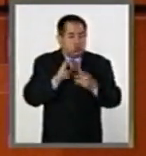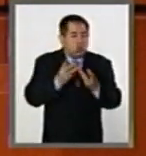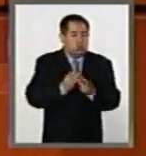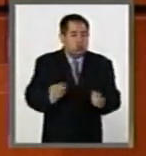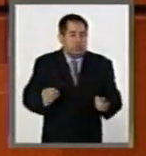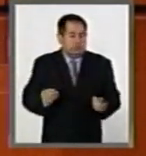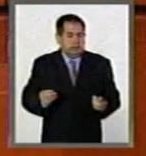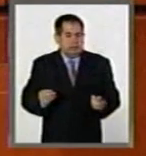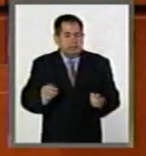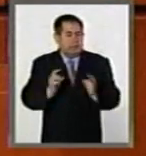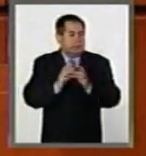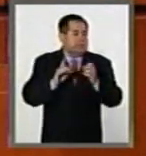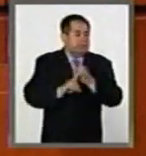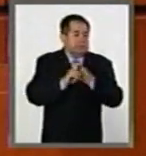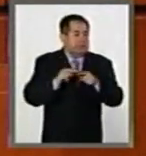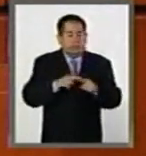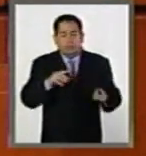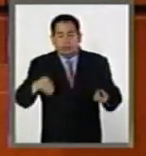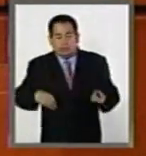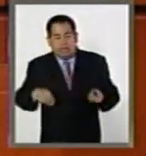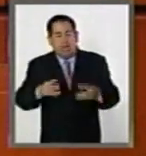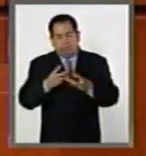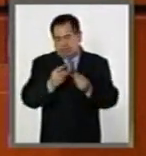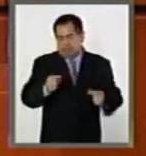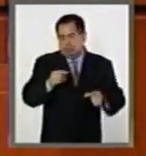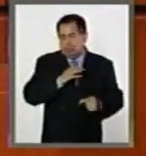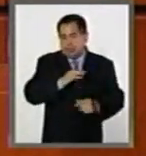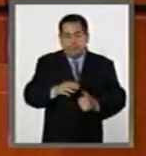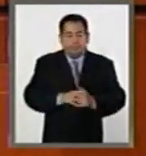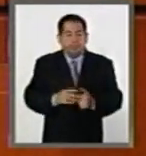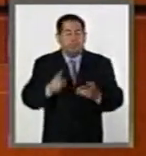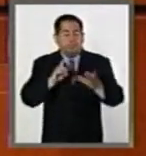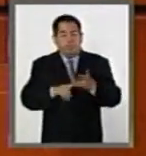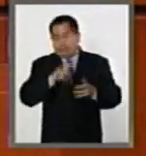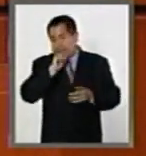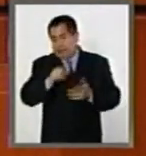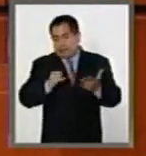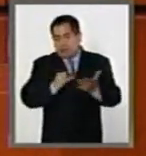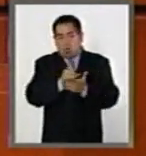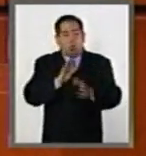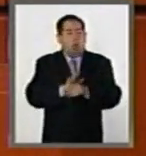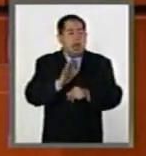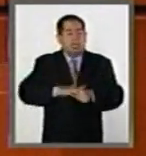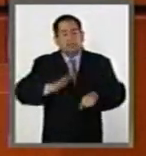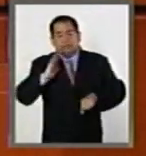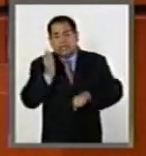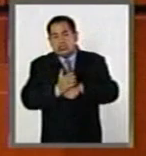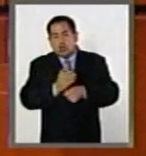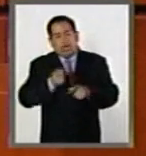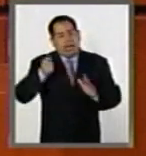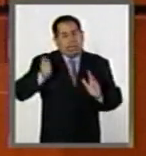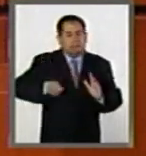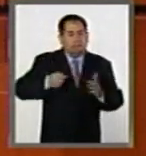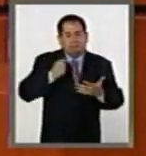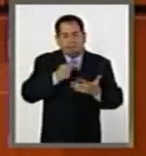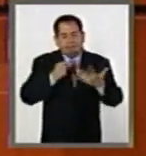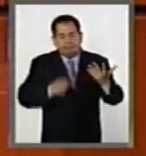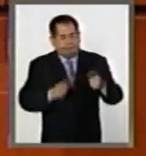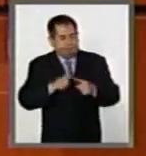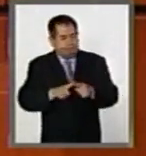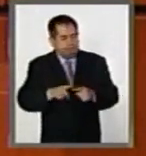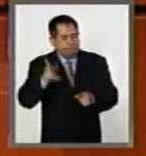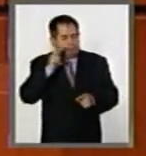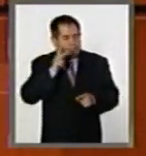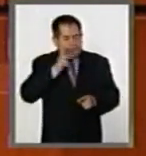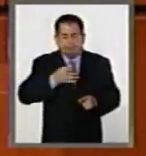controversias que caracterizan a este sistema. Determina las medidas de sanción correspondiente a quienes se les compruebe